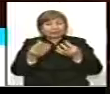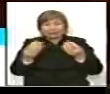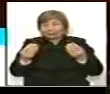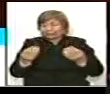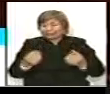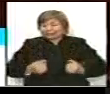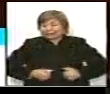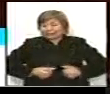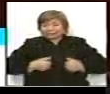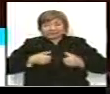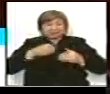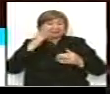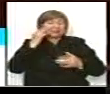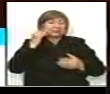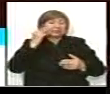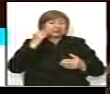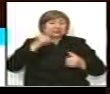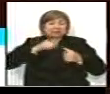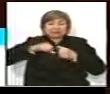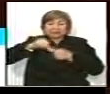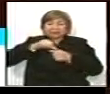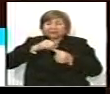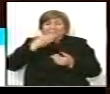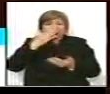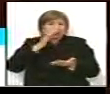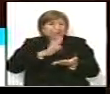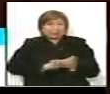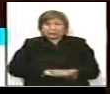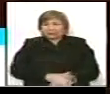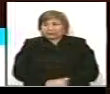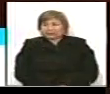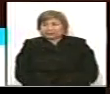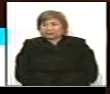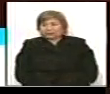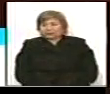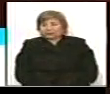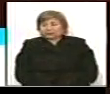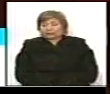ha vivido, experimentado relaciones tóxicas.